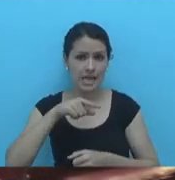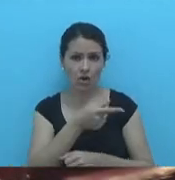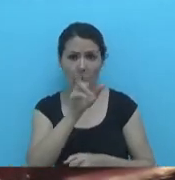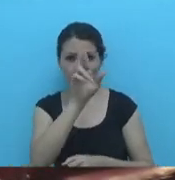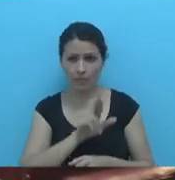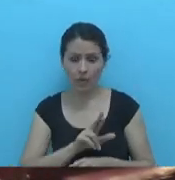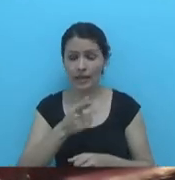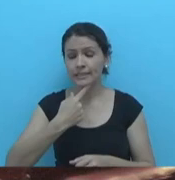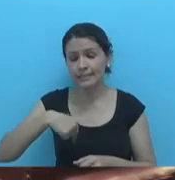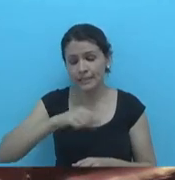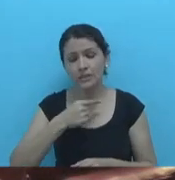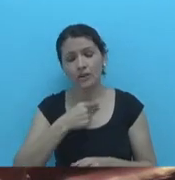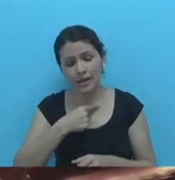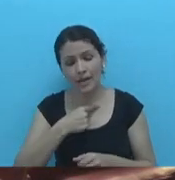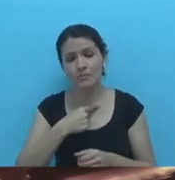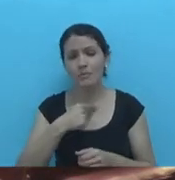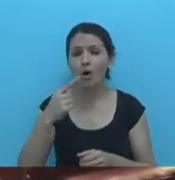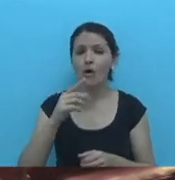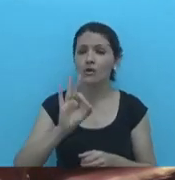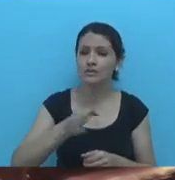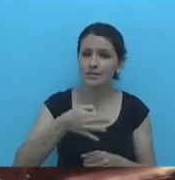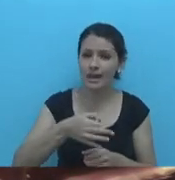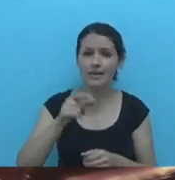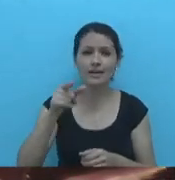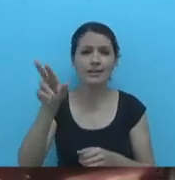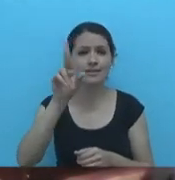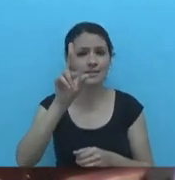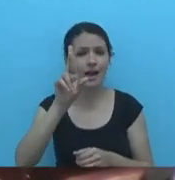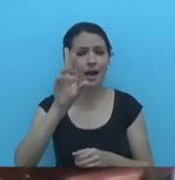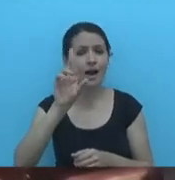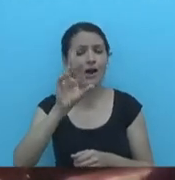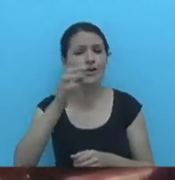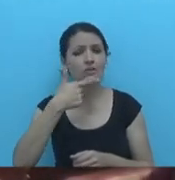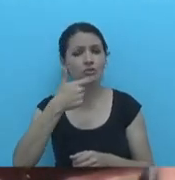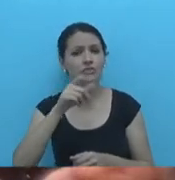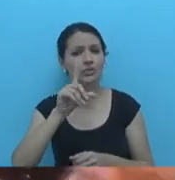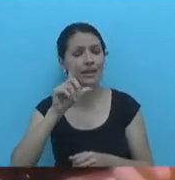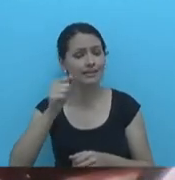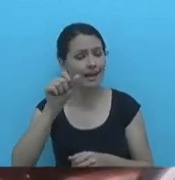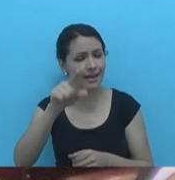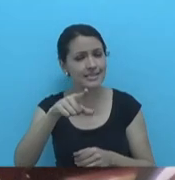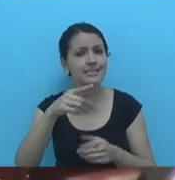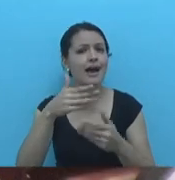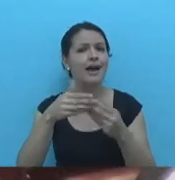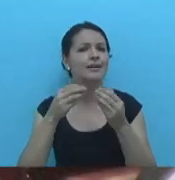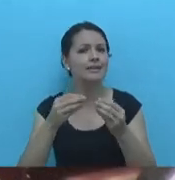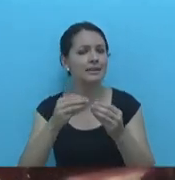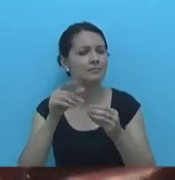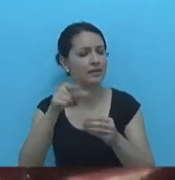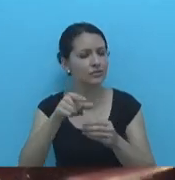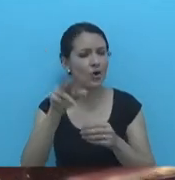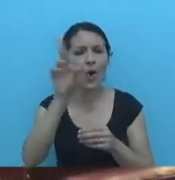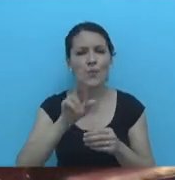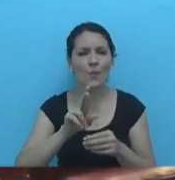Desearíamos saber qué pasó con Rosalía, porque sin lugar a dudas, sea cual fuere el destino de Rosalía, es una mujer víctima